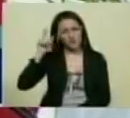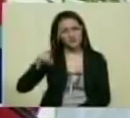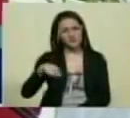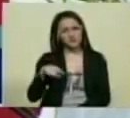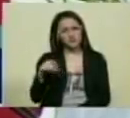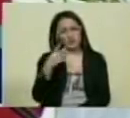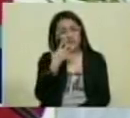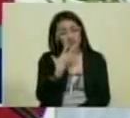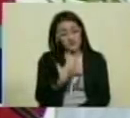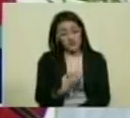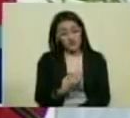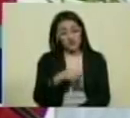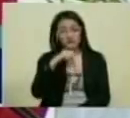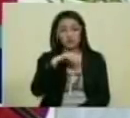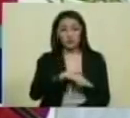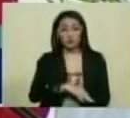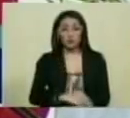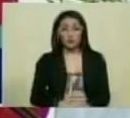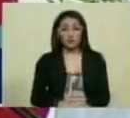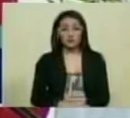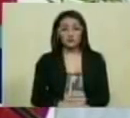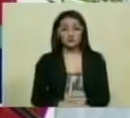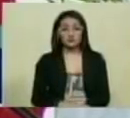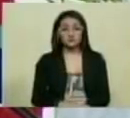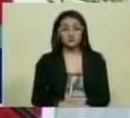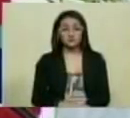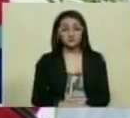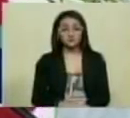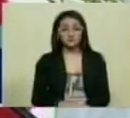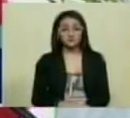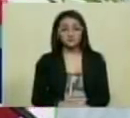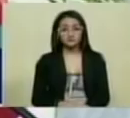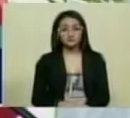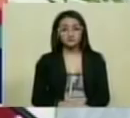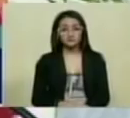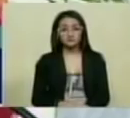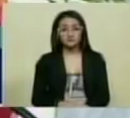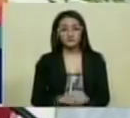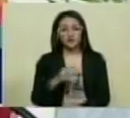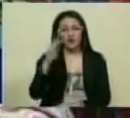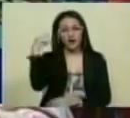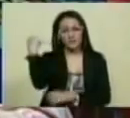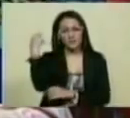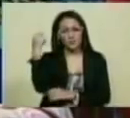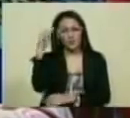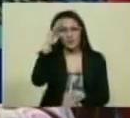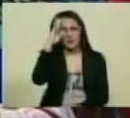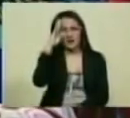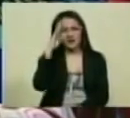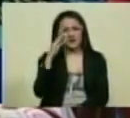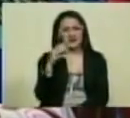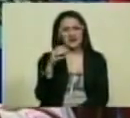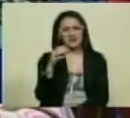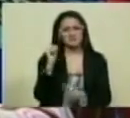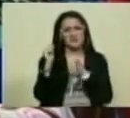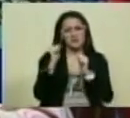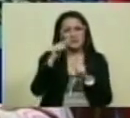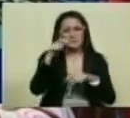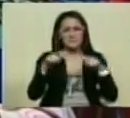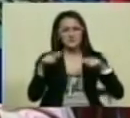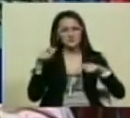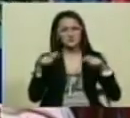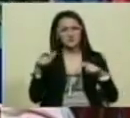Tristes historias de la cacería de los hermanos por allá en los llanos de Apure y de Barinas, de quienes se